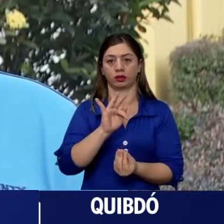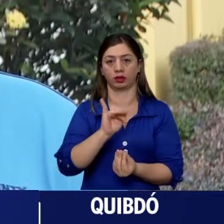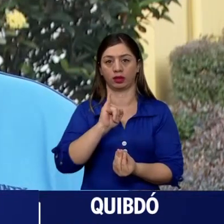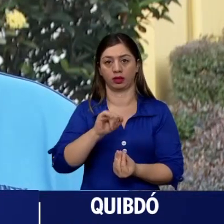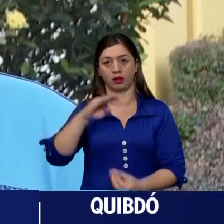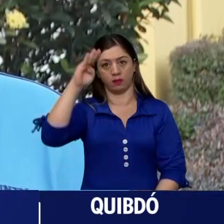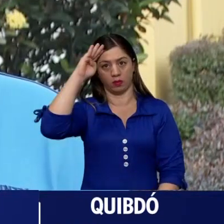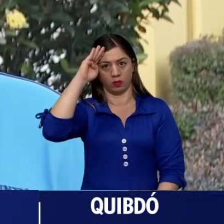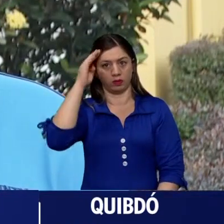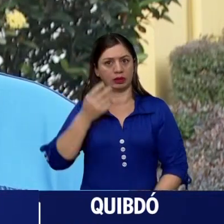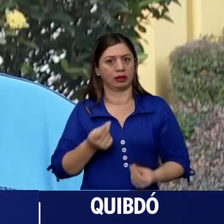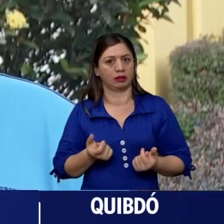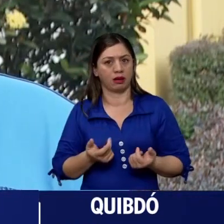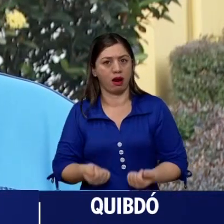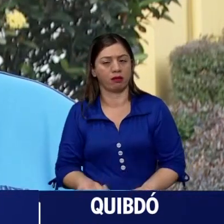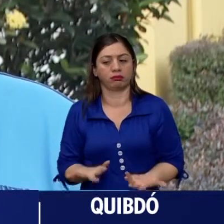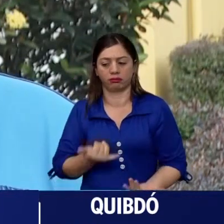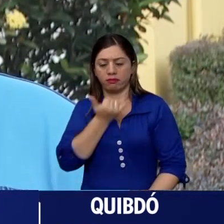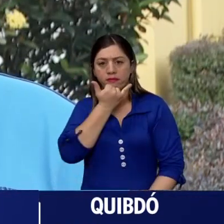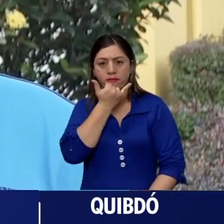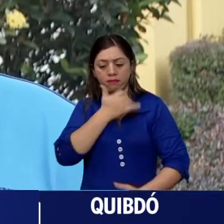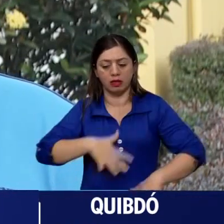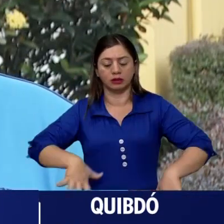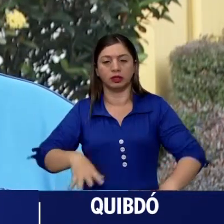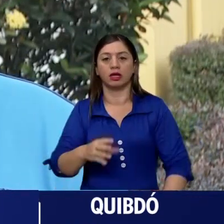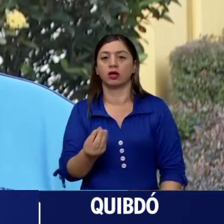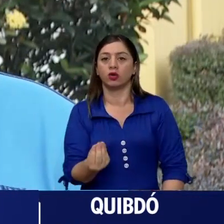que prontamente nos estén dando respuestas sobre qué